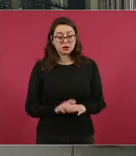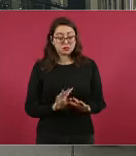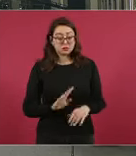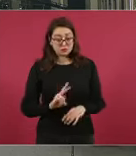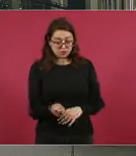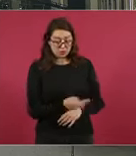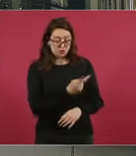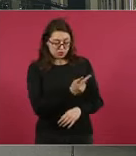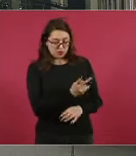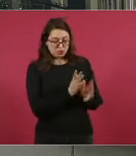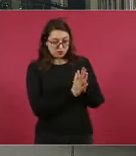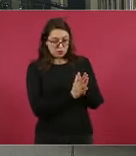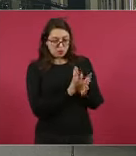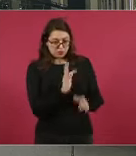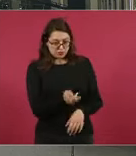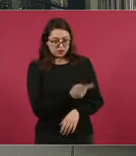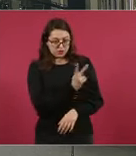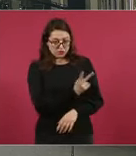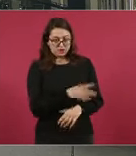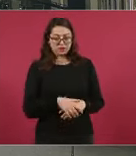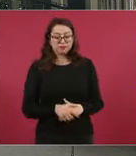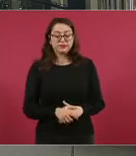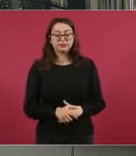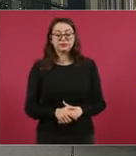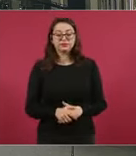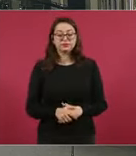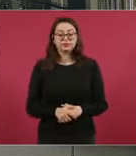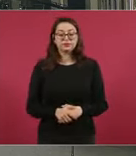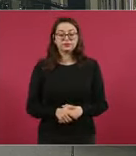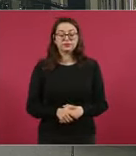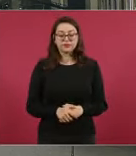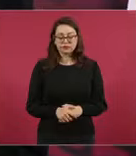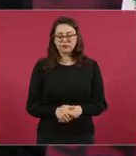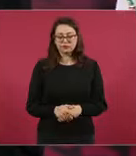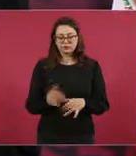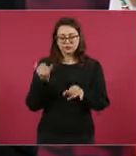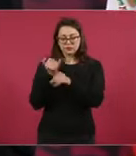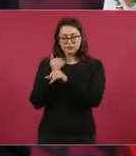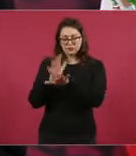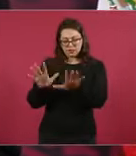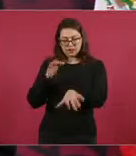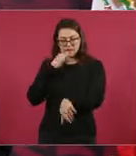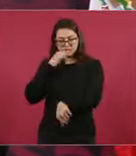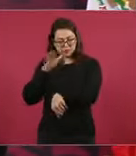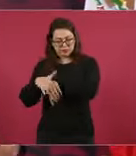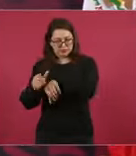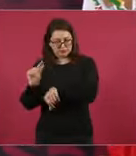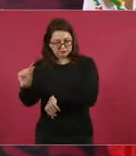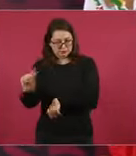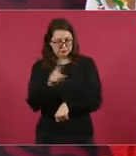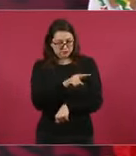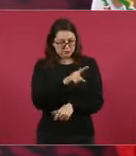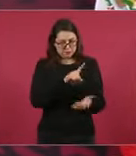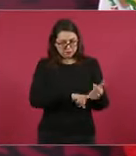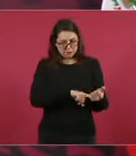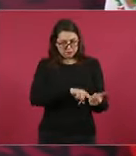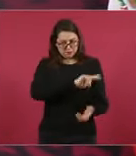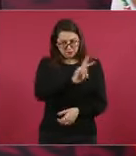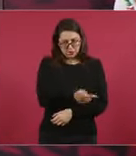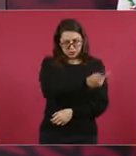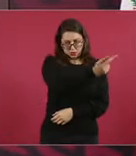¿Preguntamos? Agua Prieta, sí. Sí, y ahorita te informamos. Sí, cómo no. Pero si lo tiene